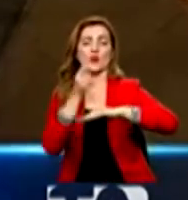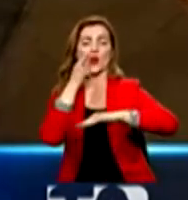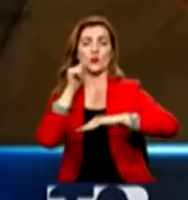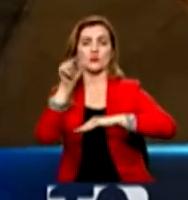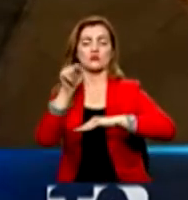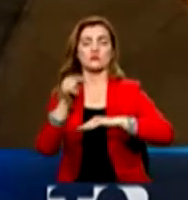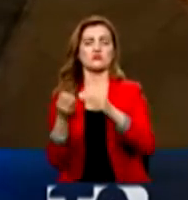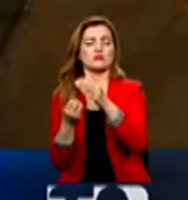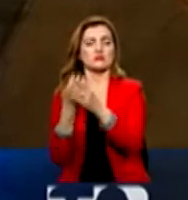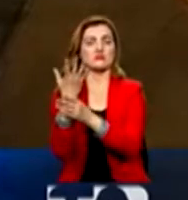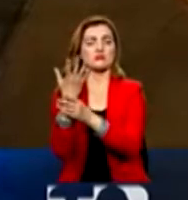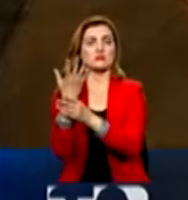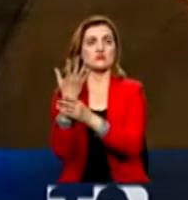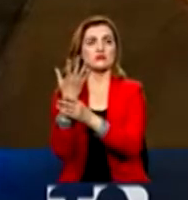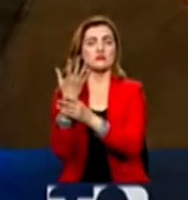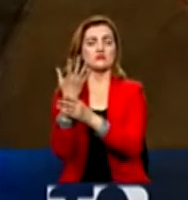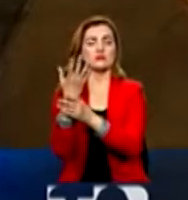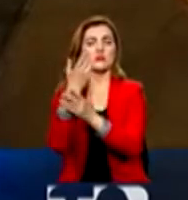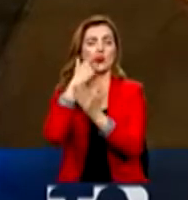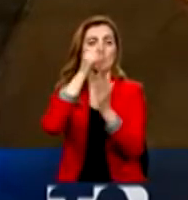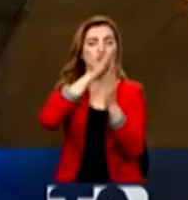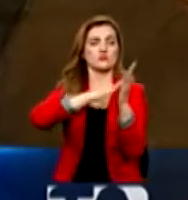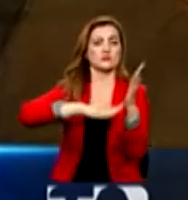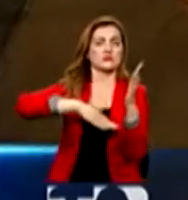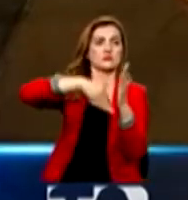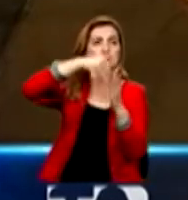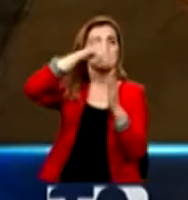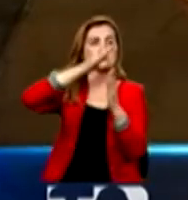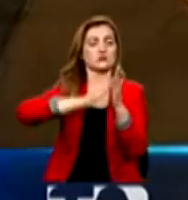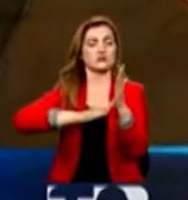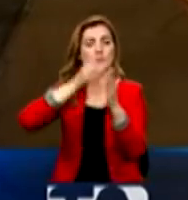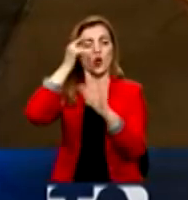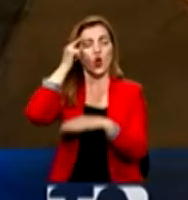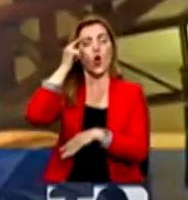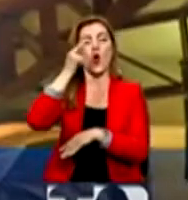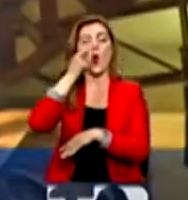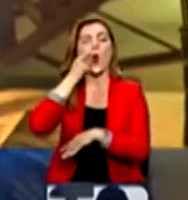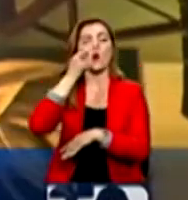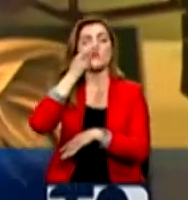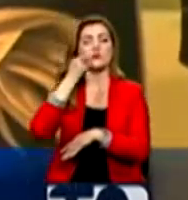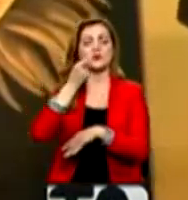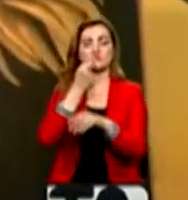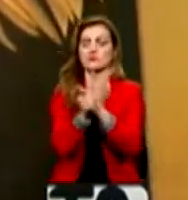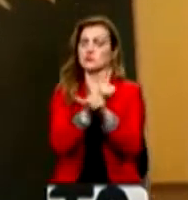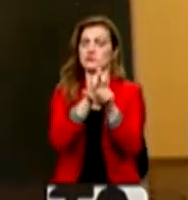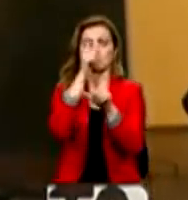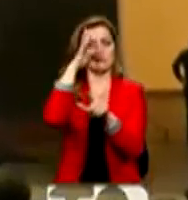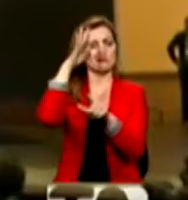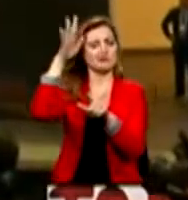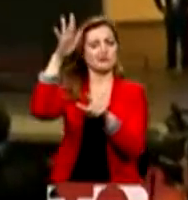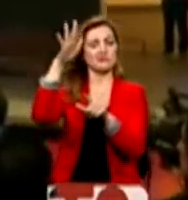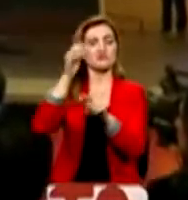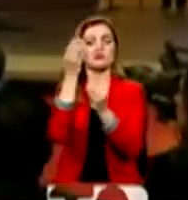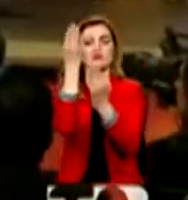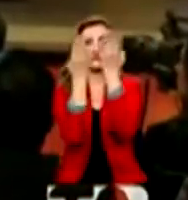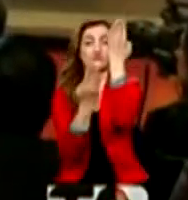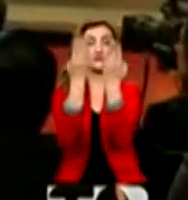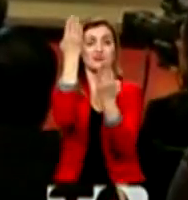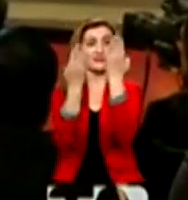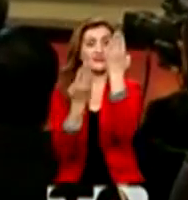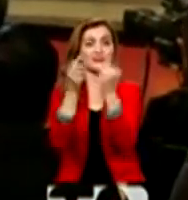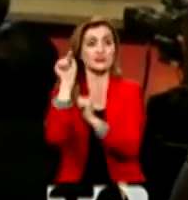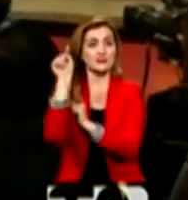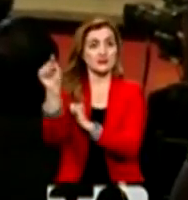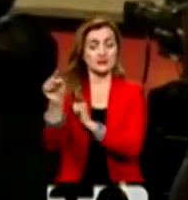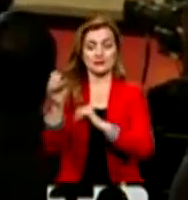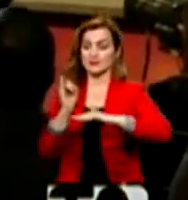Eterno, pintor de hombres libres, Osvaldo Guayasarín. En un acto que se llevó a cabo en la Capilla del Hombre,